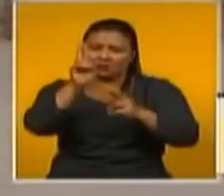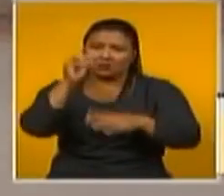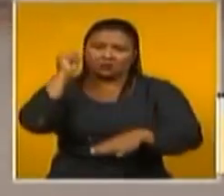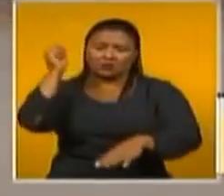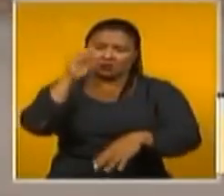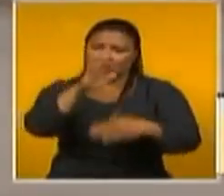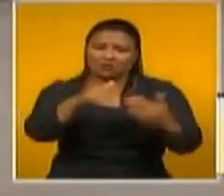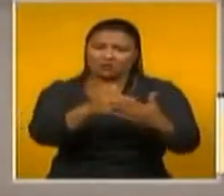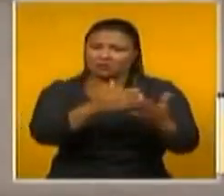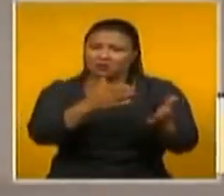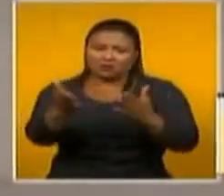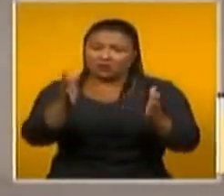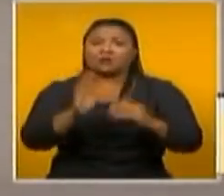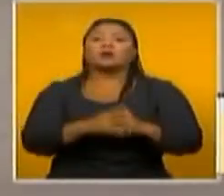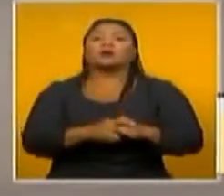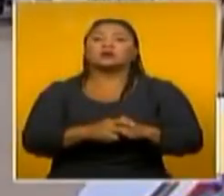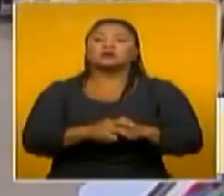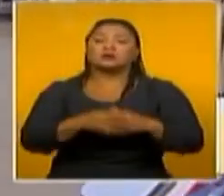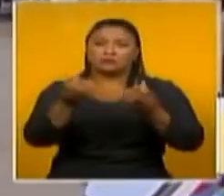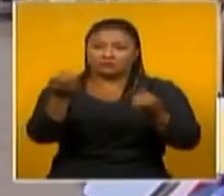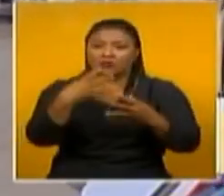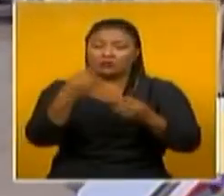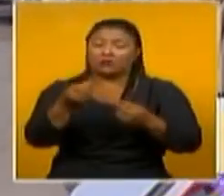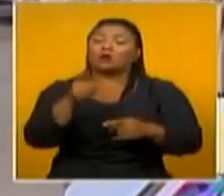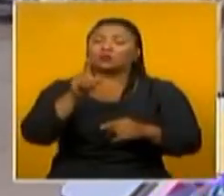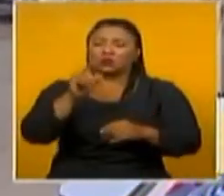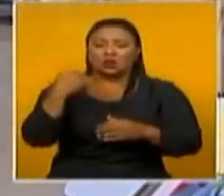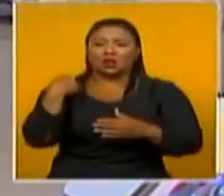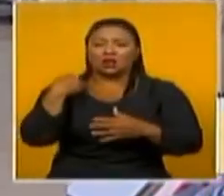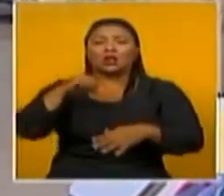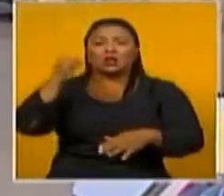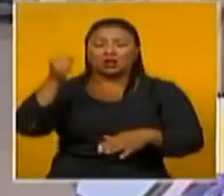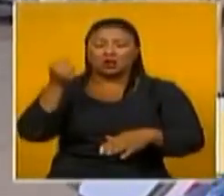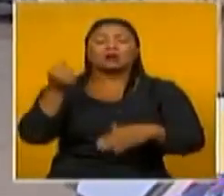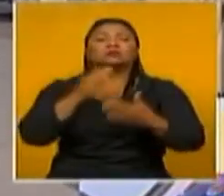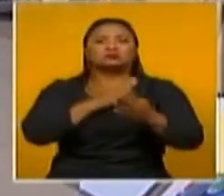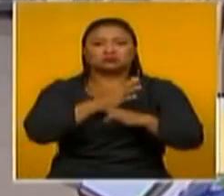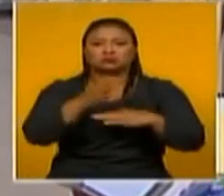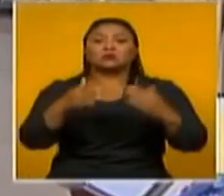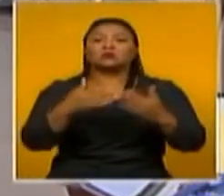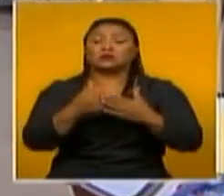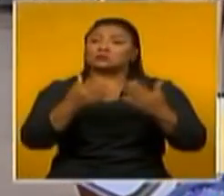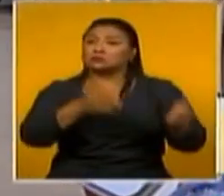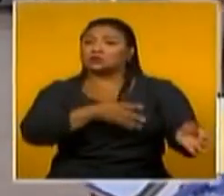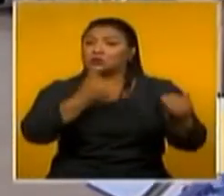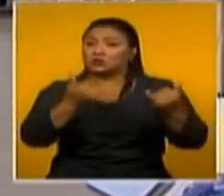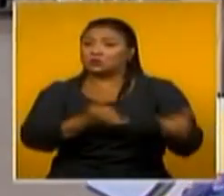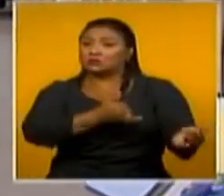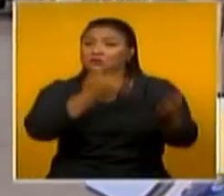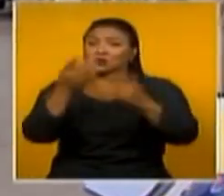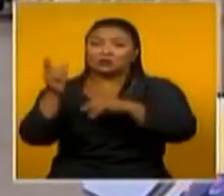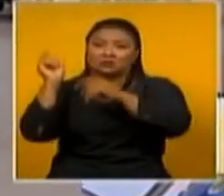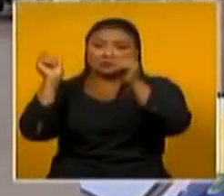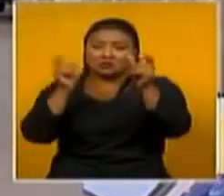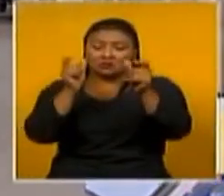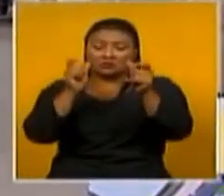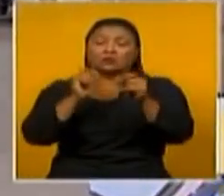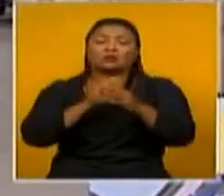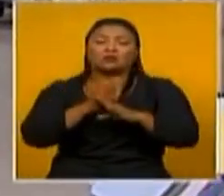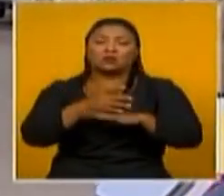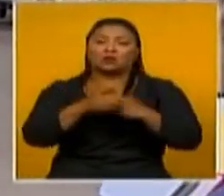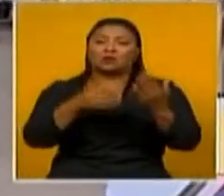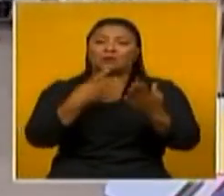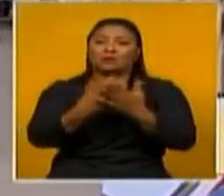derechos humanos que tiene esta persona e informándole sus derechos, la cual va a ser en este momento trasladada hasta la fiscalía y puestos a órdenes de